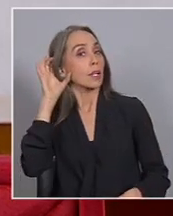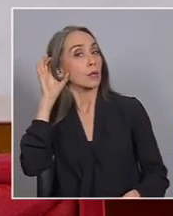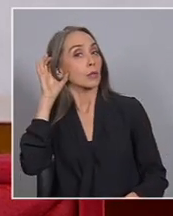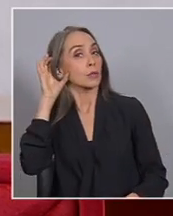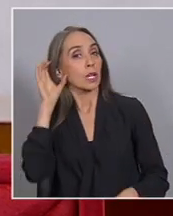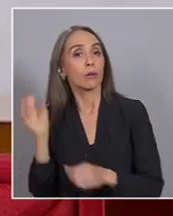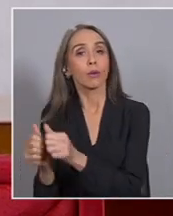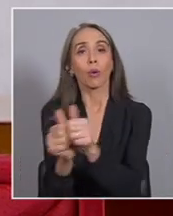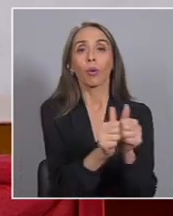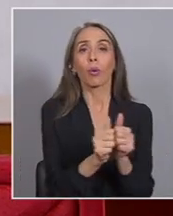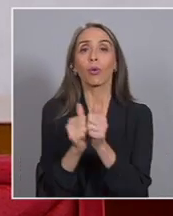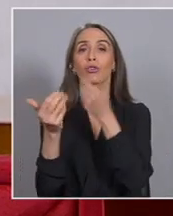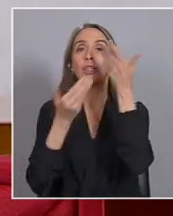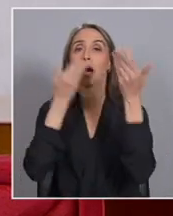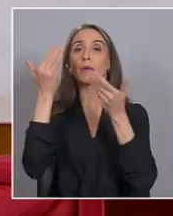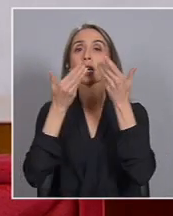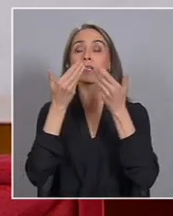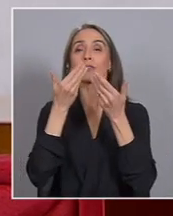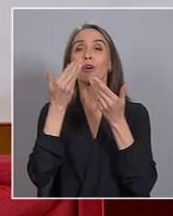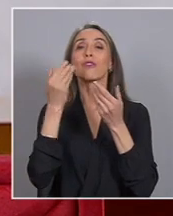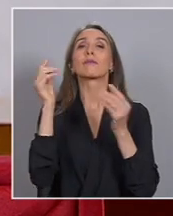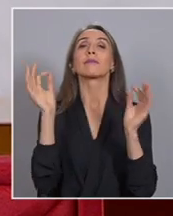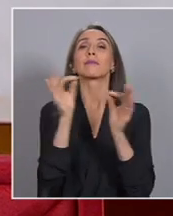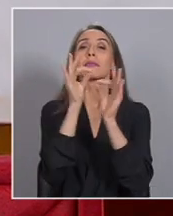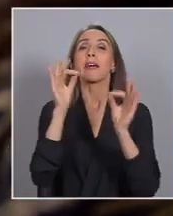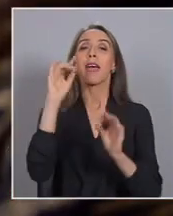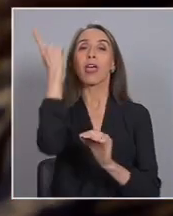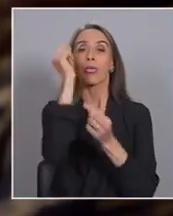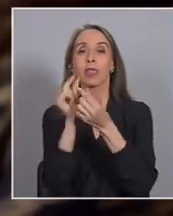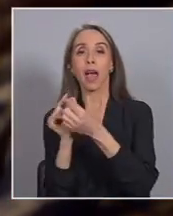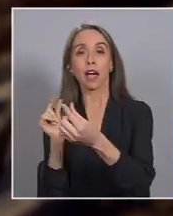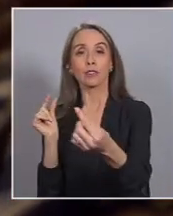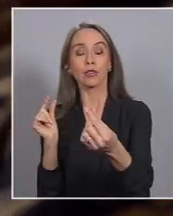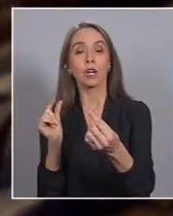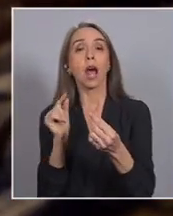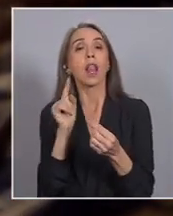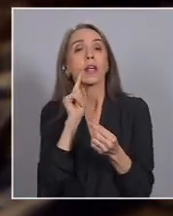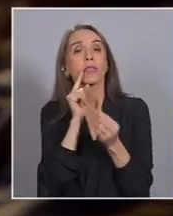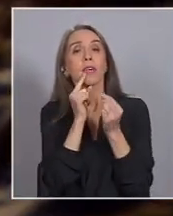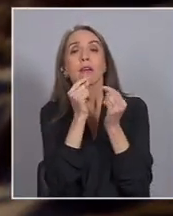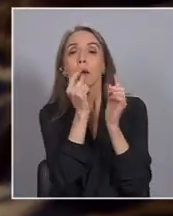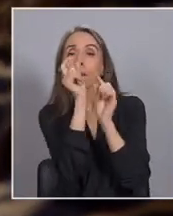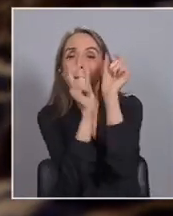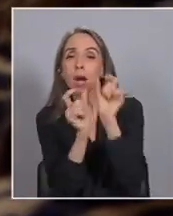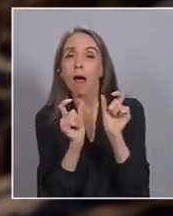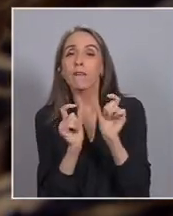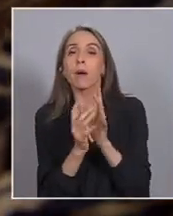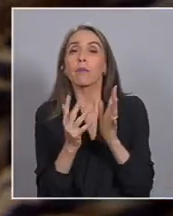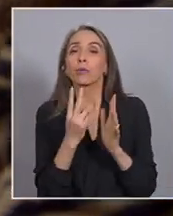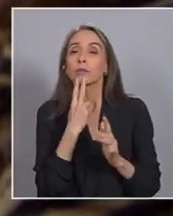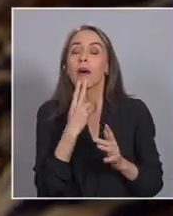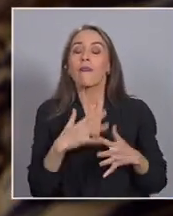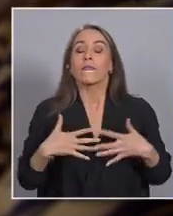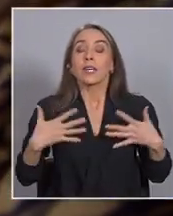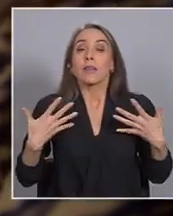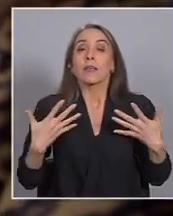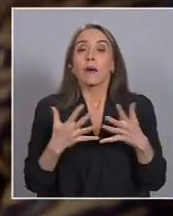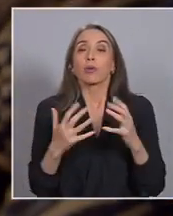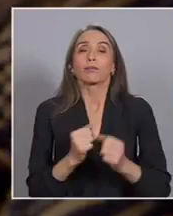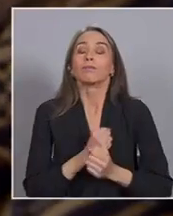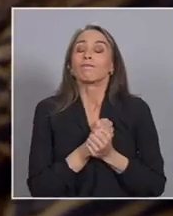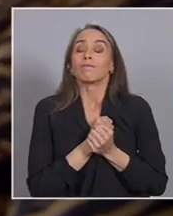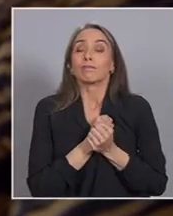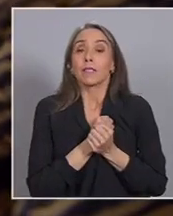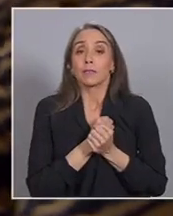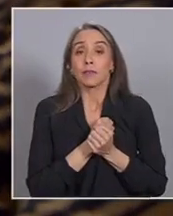juntos el himno nacional, lleno de vida, de pasión y